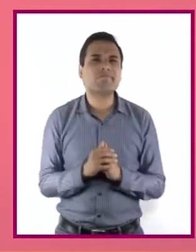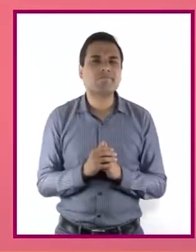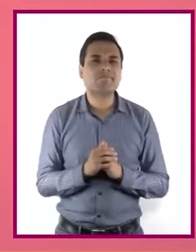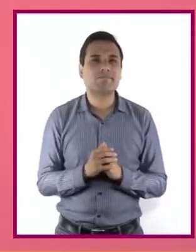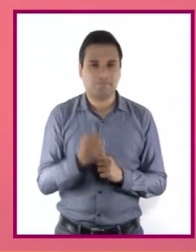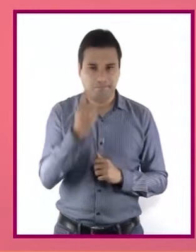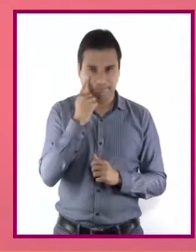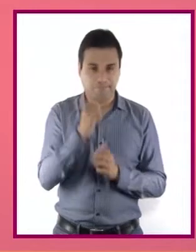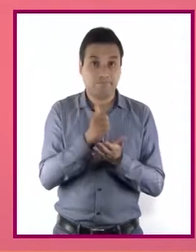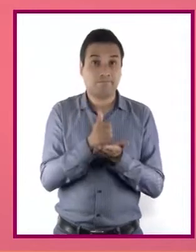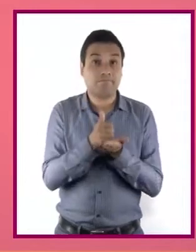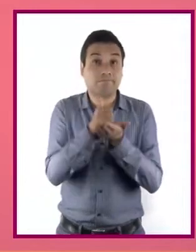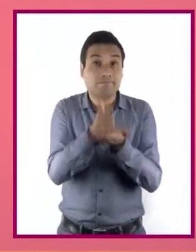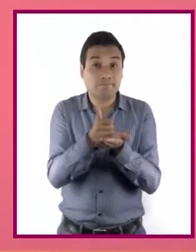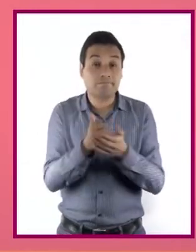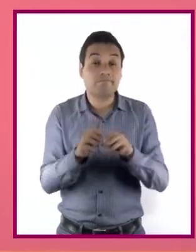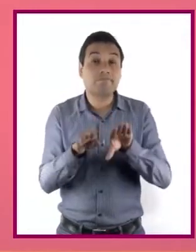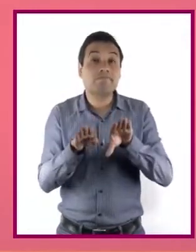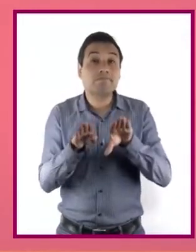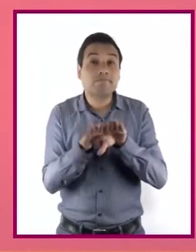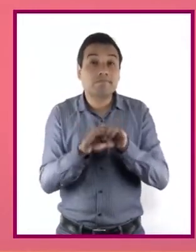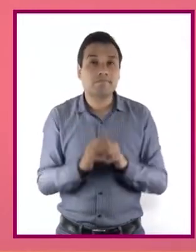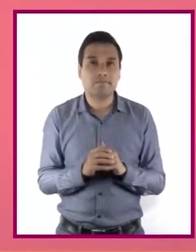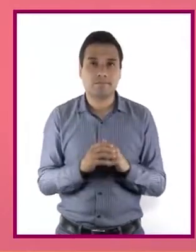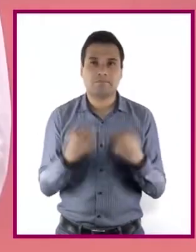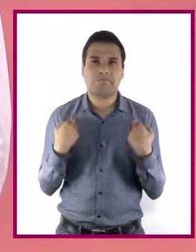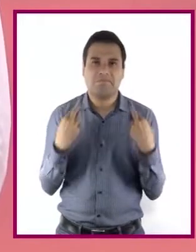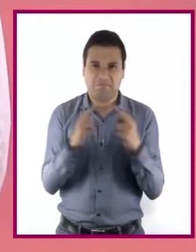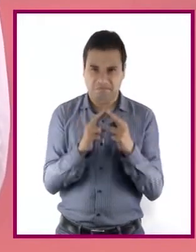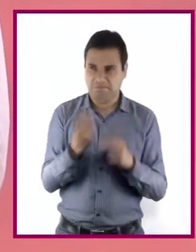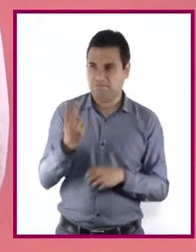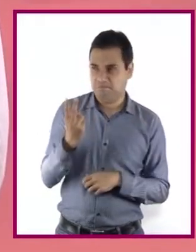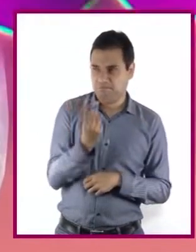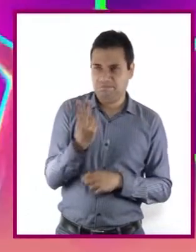proceso, lo iremos haciendo la profesora Iraí y yo